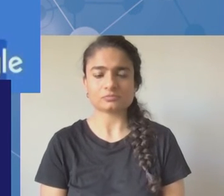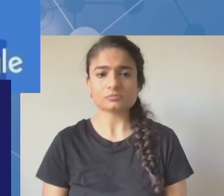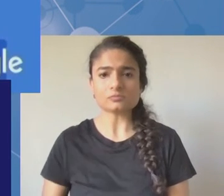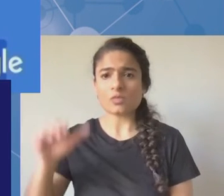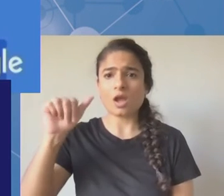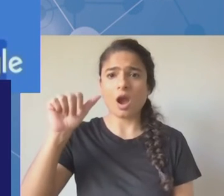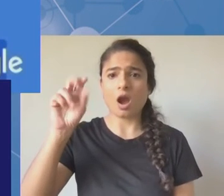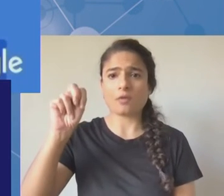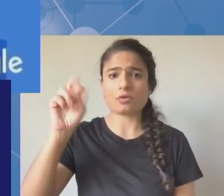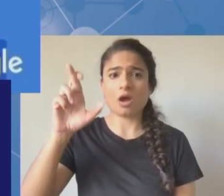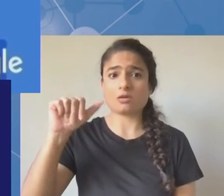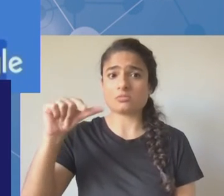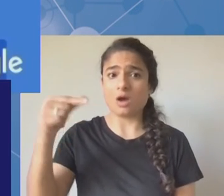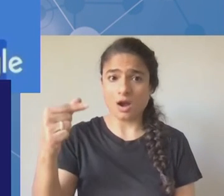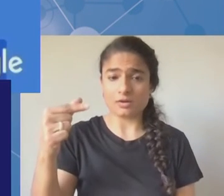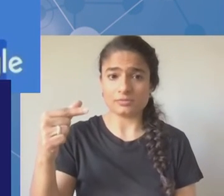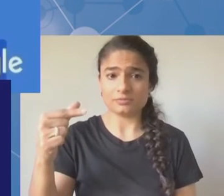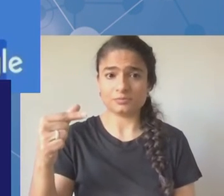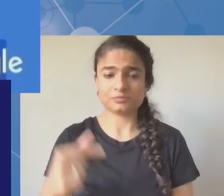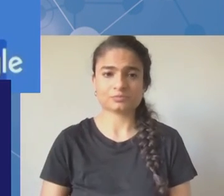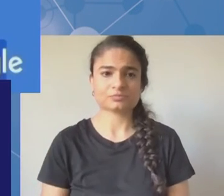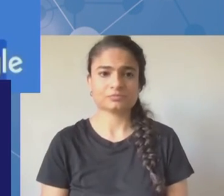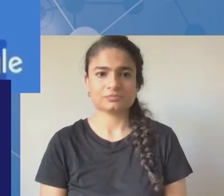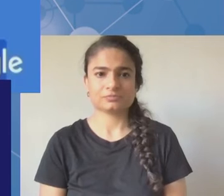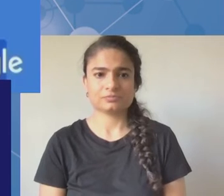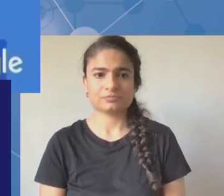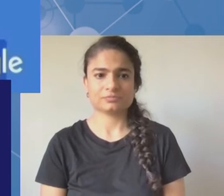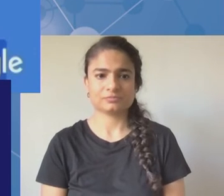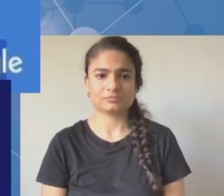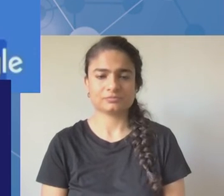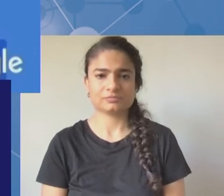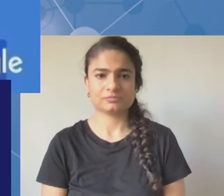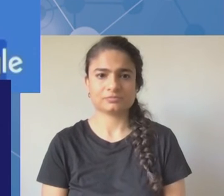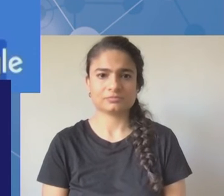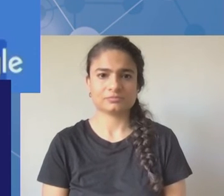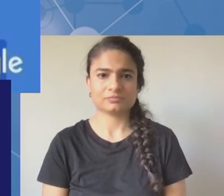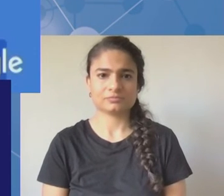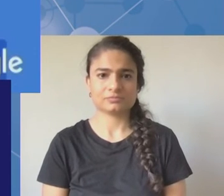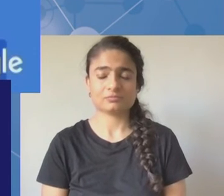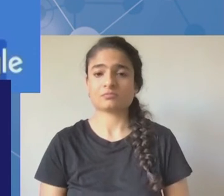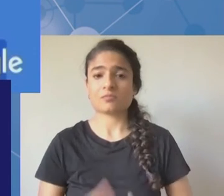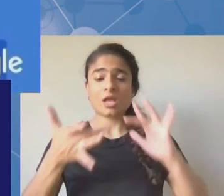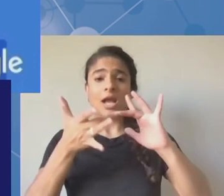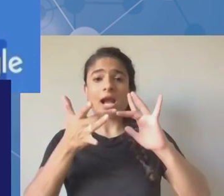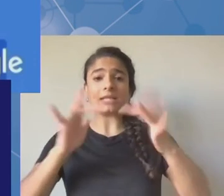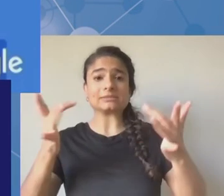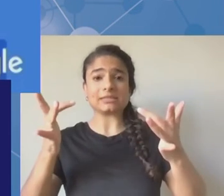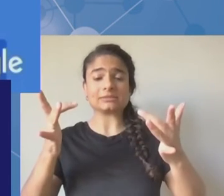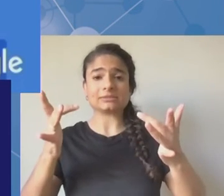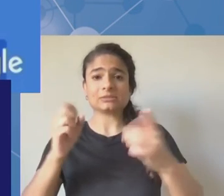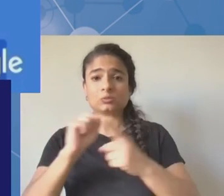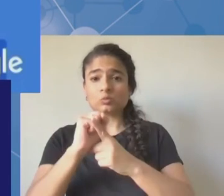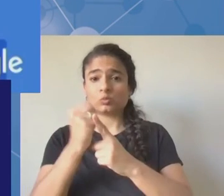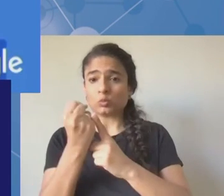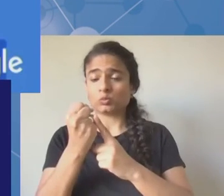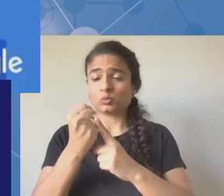Me llamo Anurag. Buenas tardes a todos. Soy uno de los embajadores